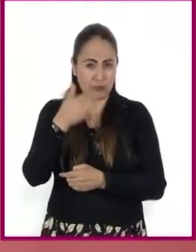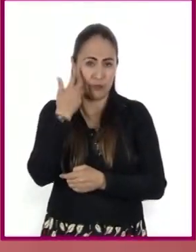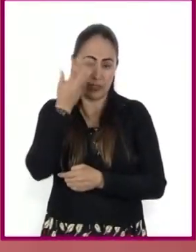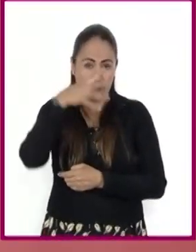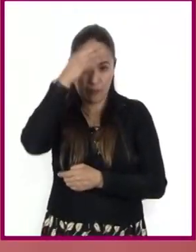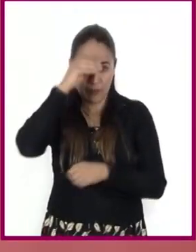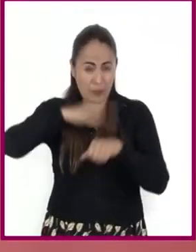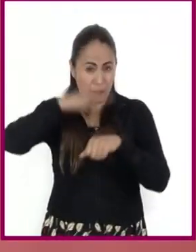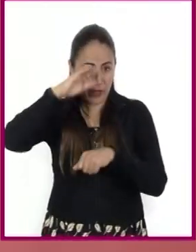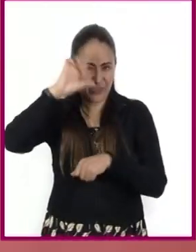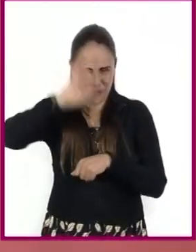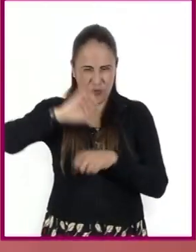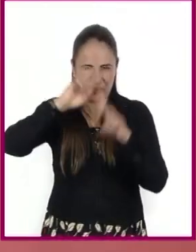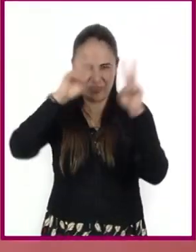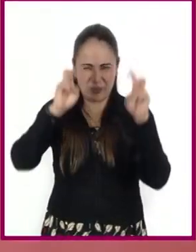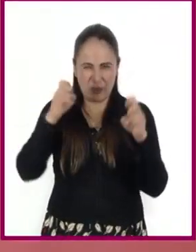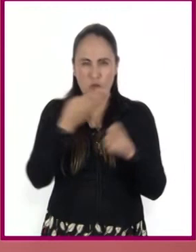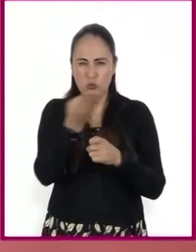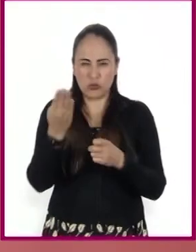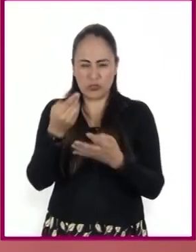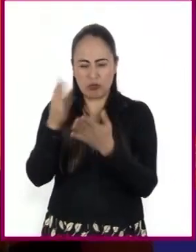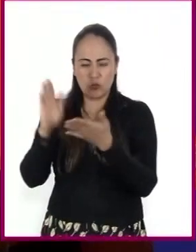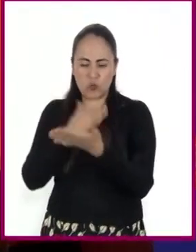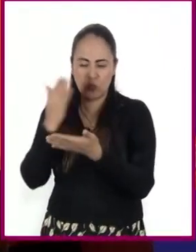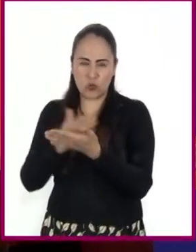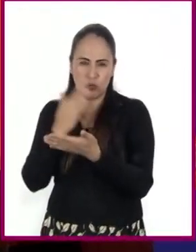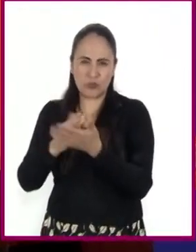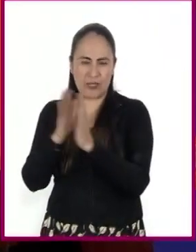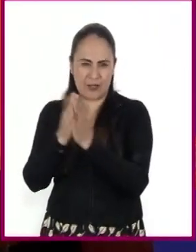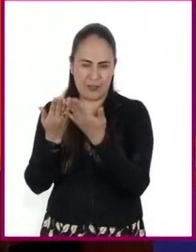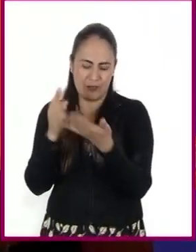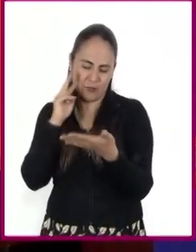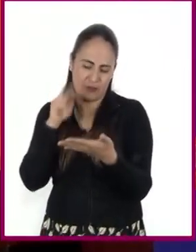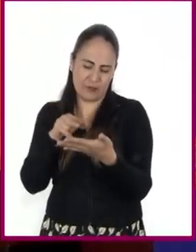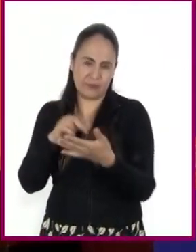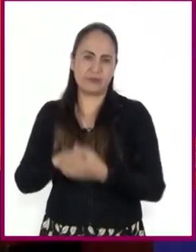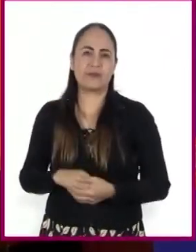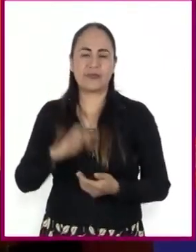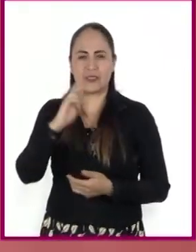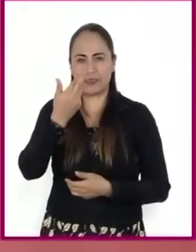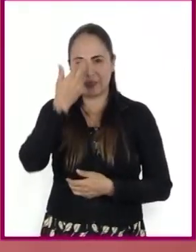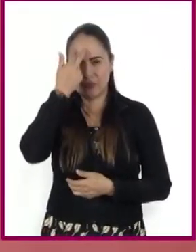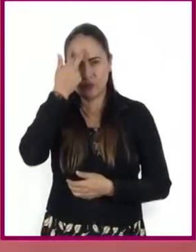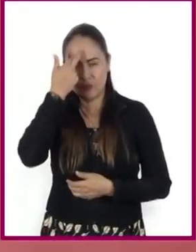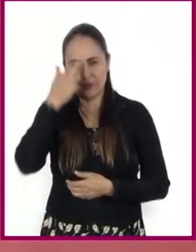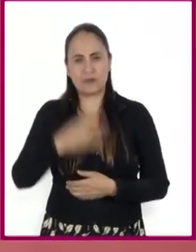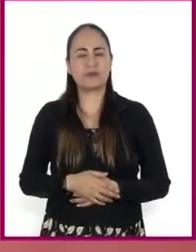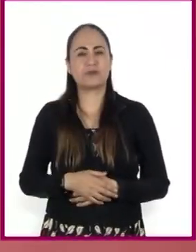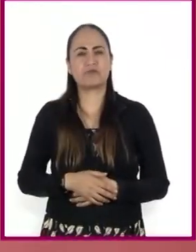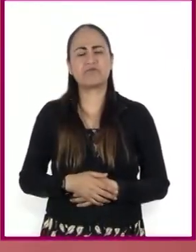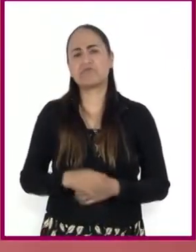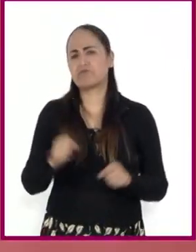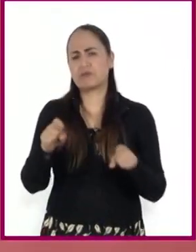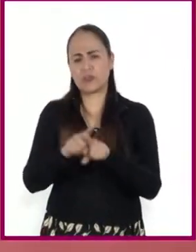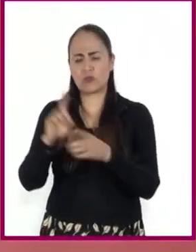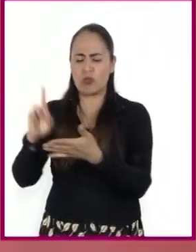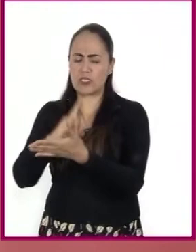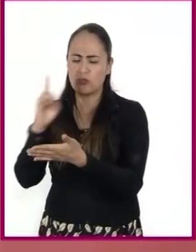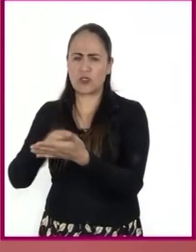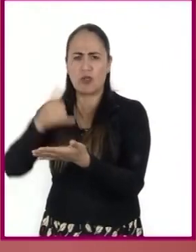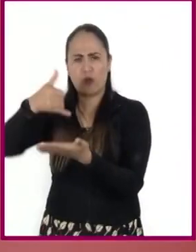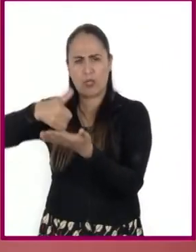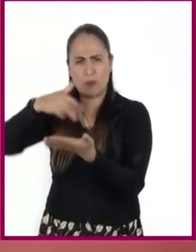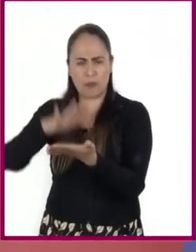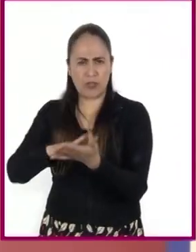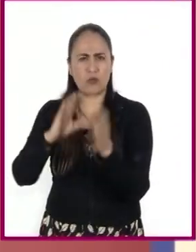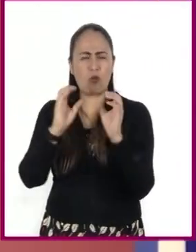de esta sesión, busquen el aprendizaje esperado en su libro de texto. Recuerden que pueden consultar diccionarios impresos o en